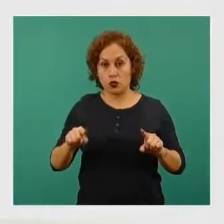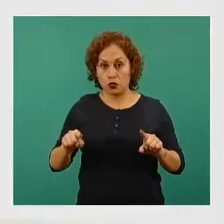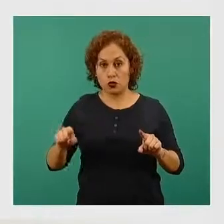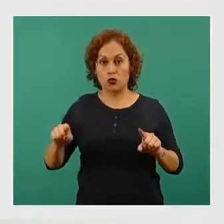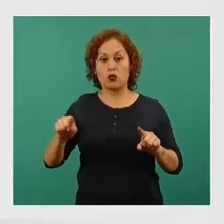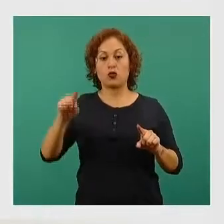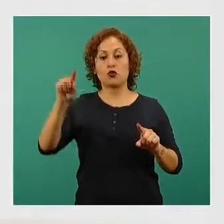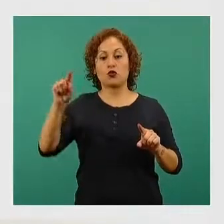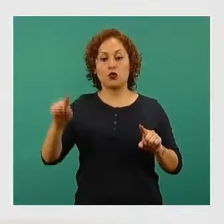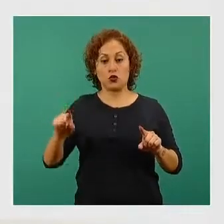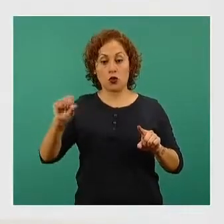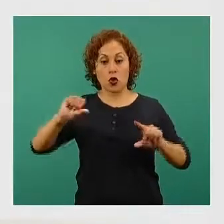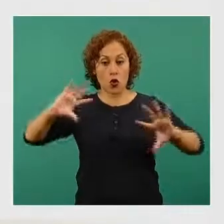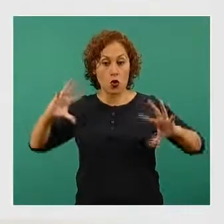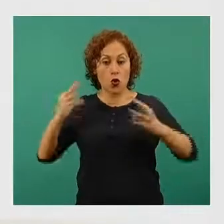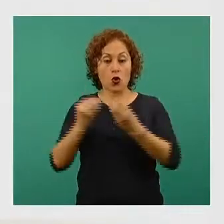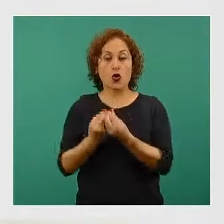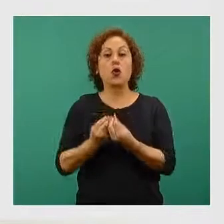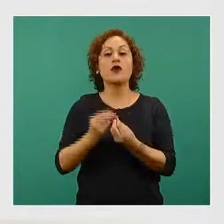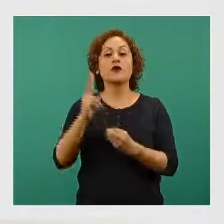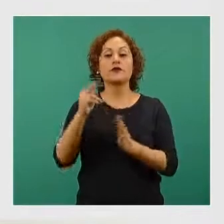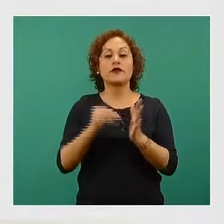hoy,